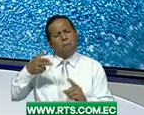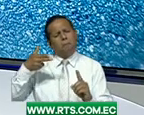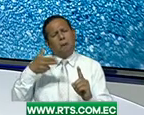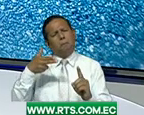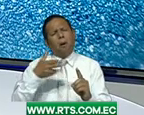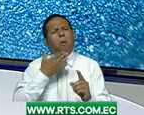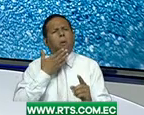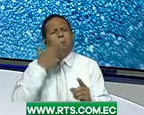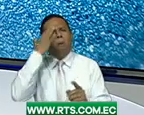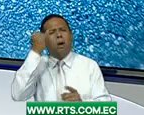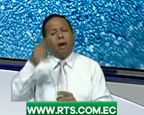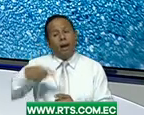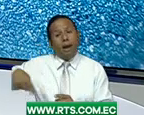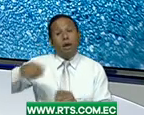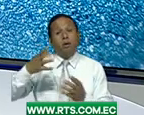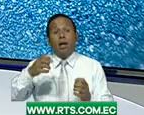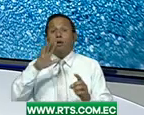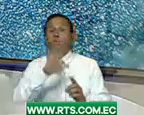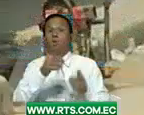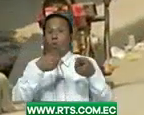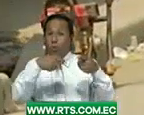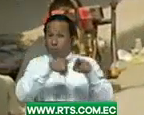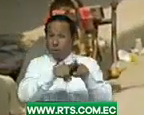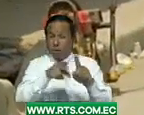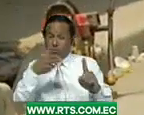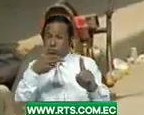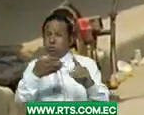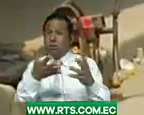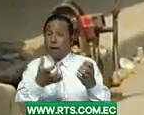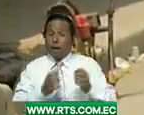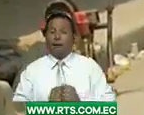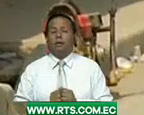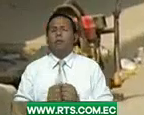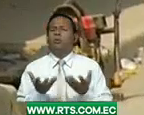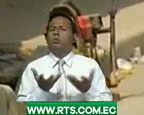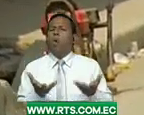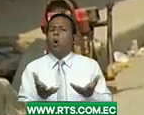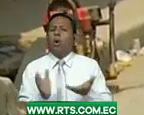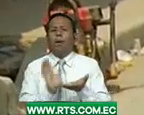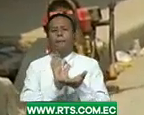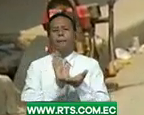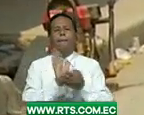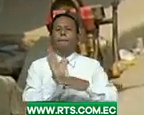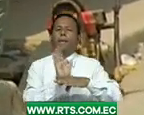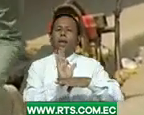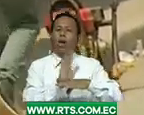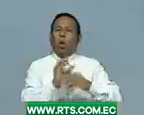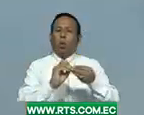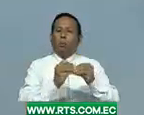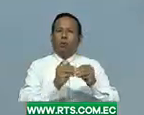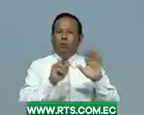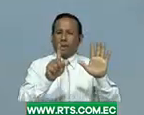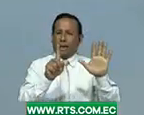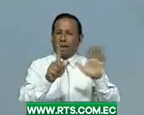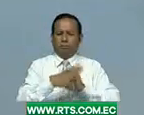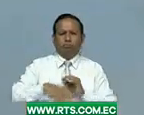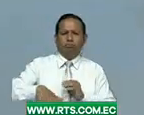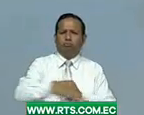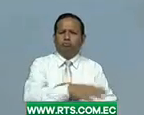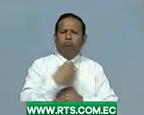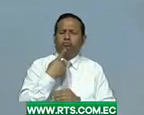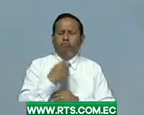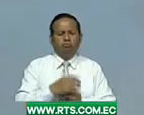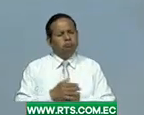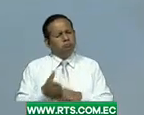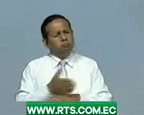atentar contra su pareja. El tremendo caso ocurrió en el bloque 6 de Flor de Bastión. Lo que por aquí pensaron que solo fueron